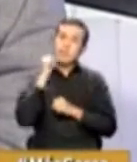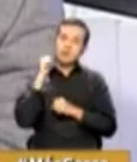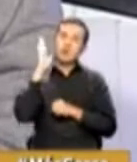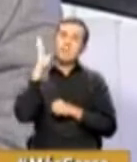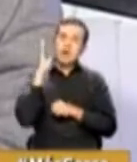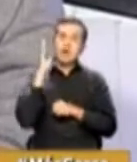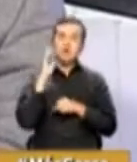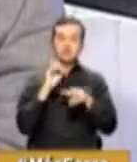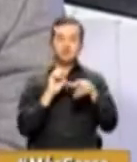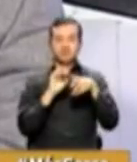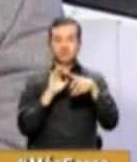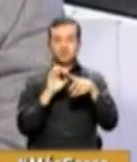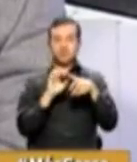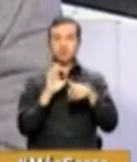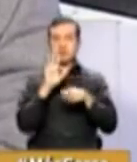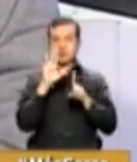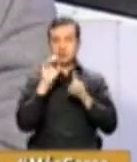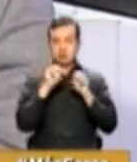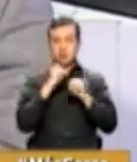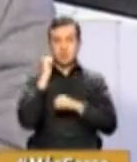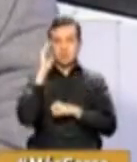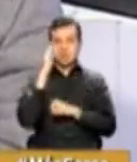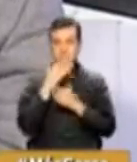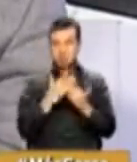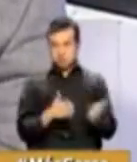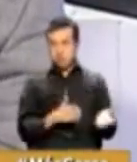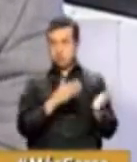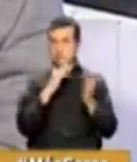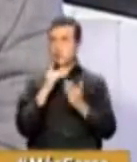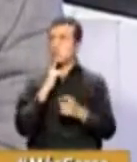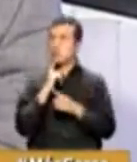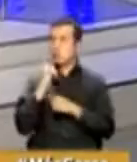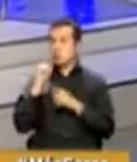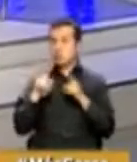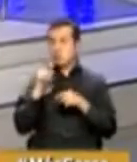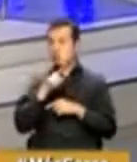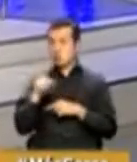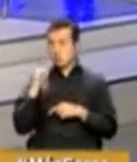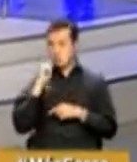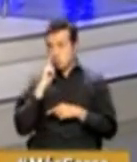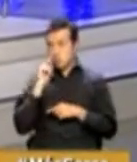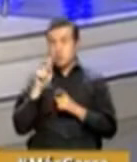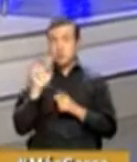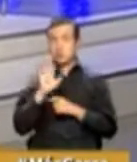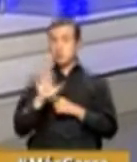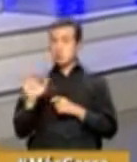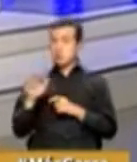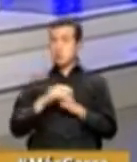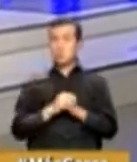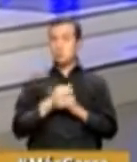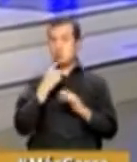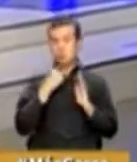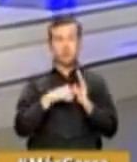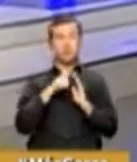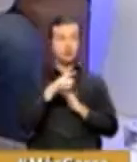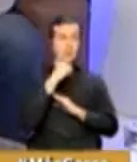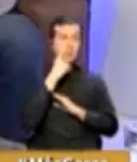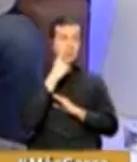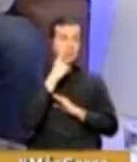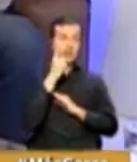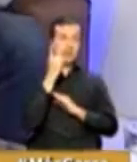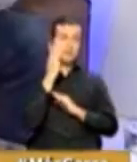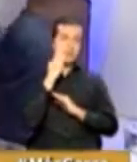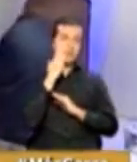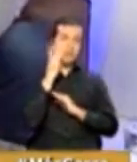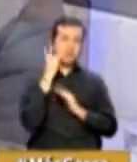en edades ya superiores a los 60 años. Pero también tenemos los casos de cataratas congénitas, son menos frecuentes, pero sí los tenemos. O sea, si su padre tuvo, su madre